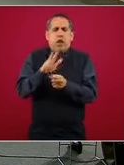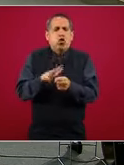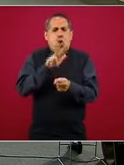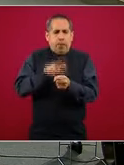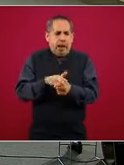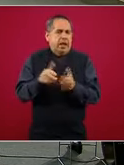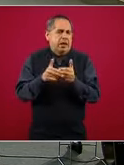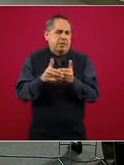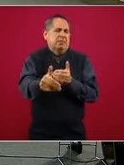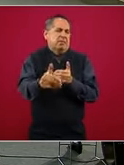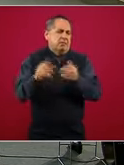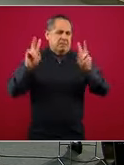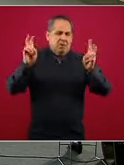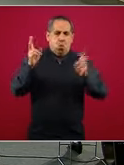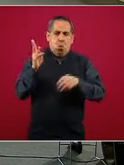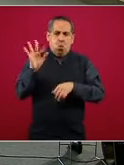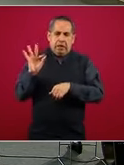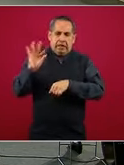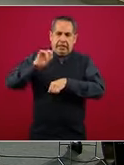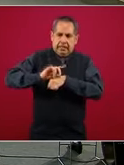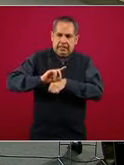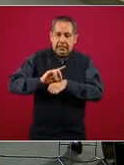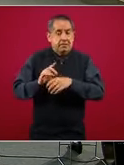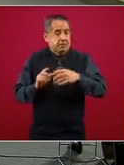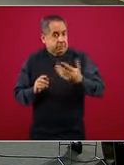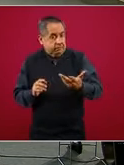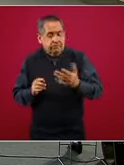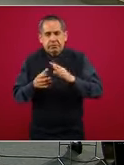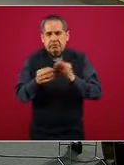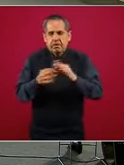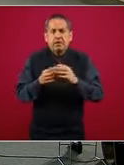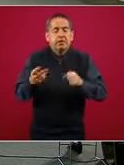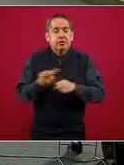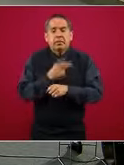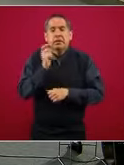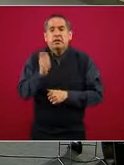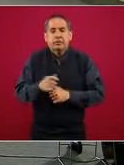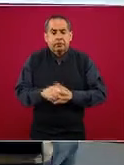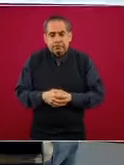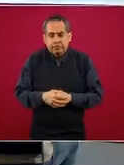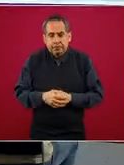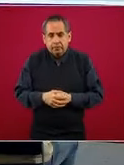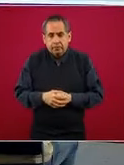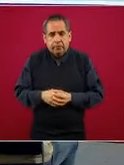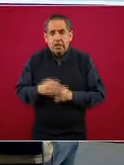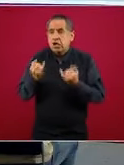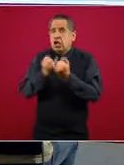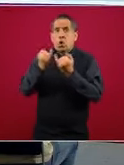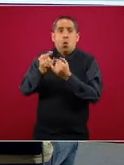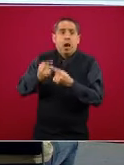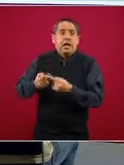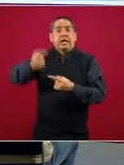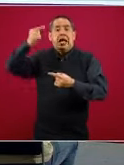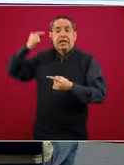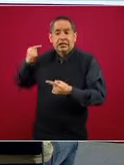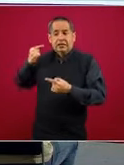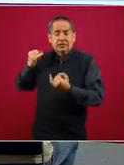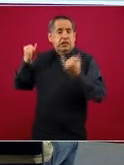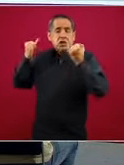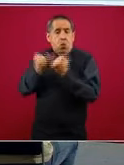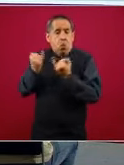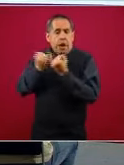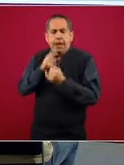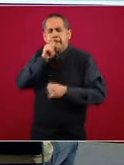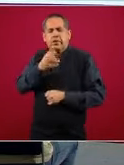normalidad, y como hemos comentado, la nueva normalidad no es la antigua normalidad, no es regresar a